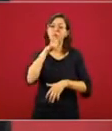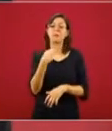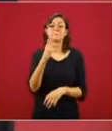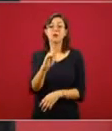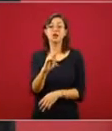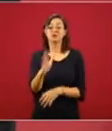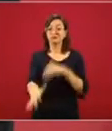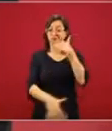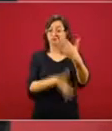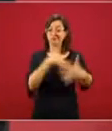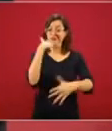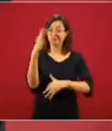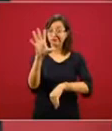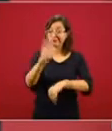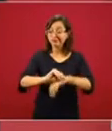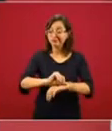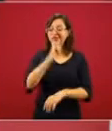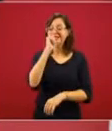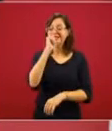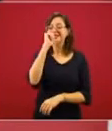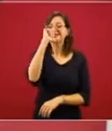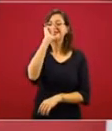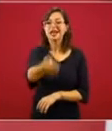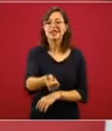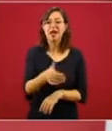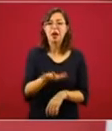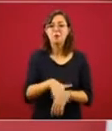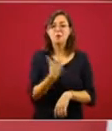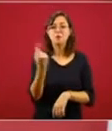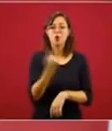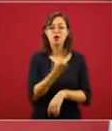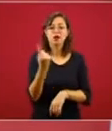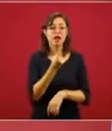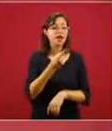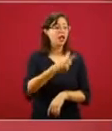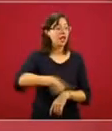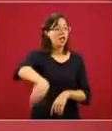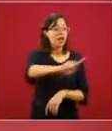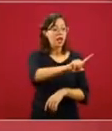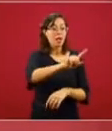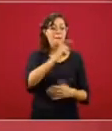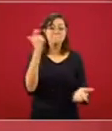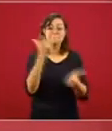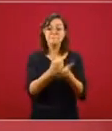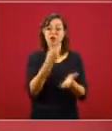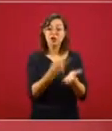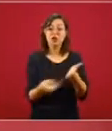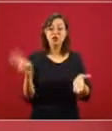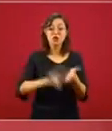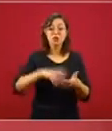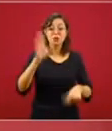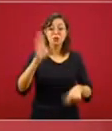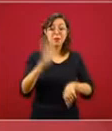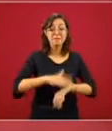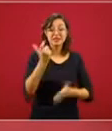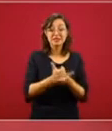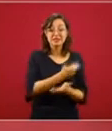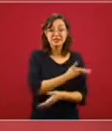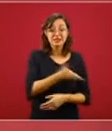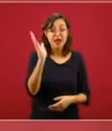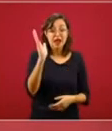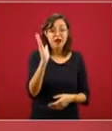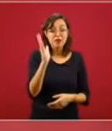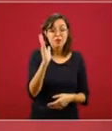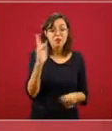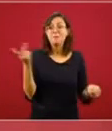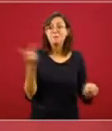sobreprecios por la energía eléctrica significa que los consumidores, el